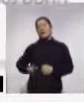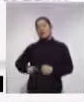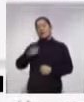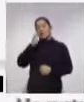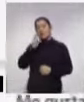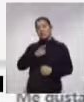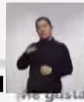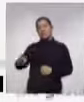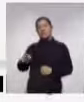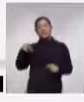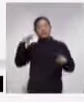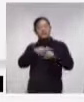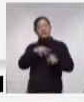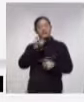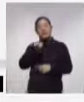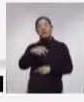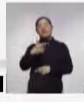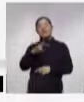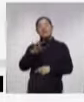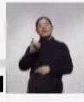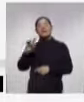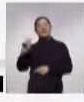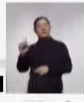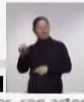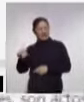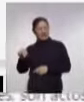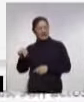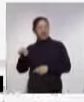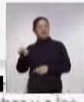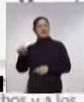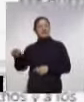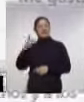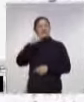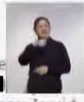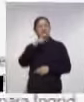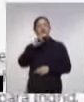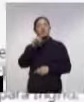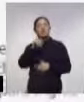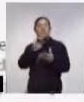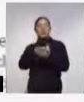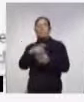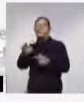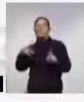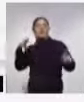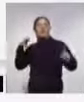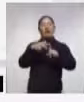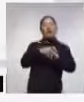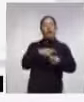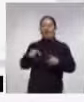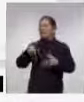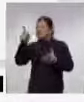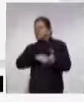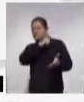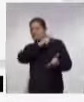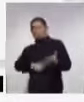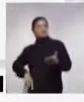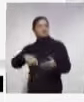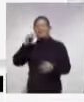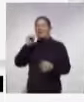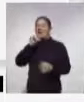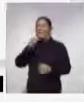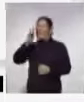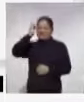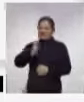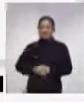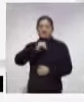feminicidio de Ingrid, quien fue asesinada por su pareja, y las agresiones a muchas otras mujeres, actos que dijo son inaceptables e